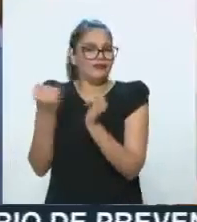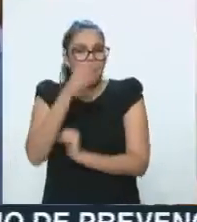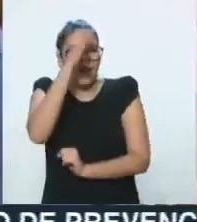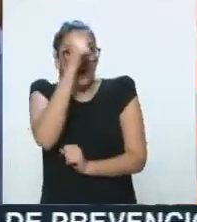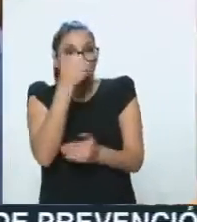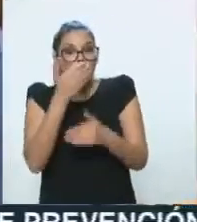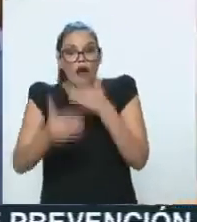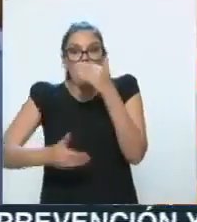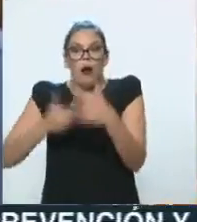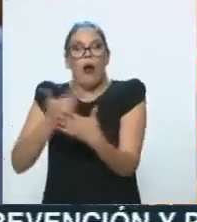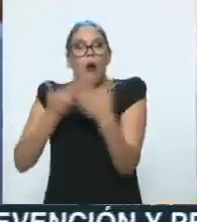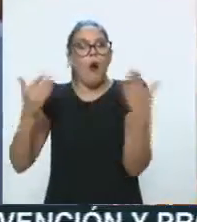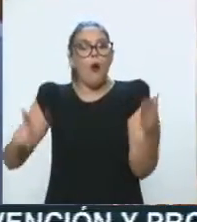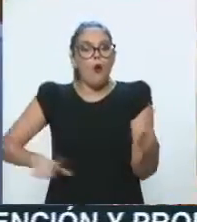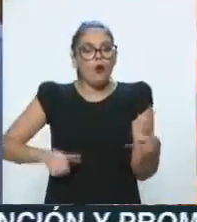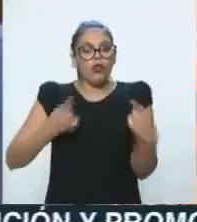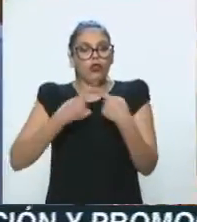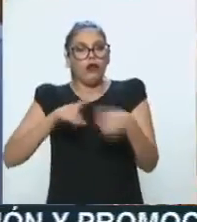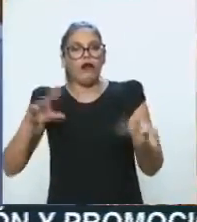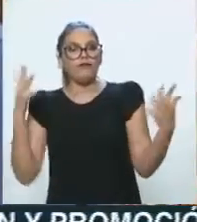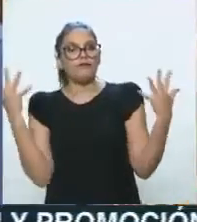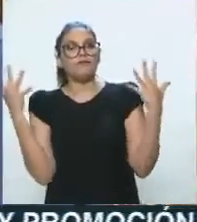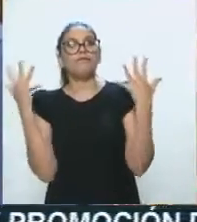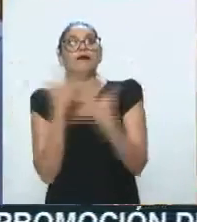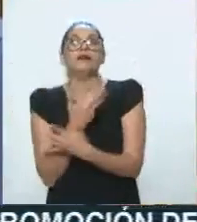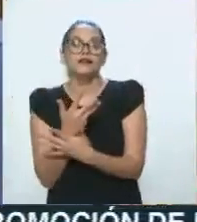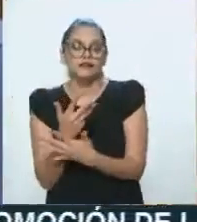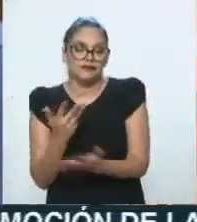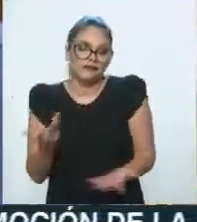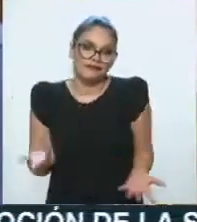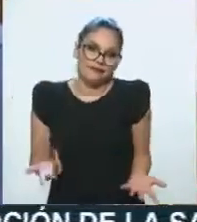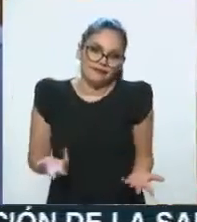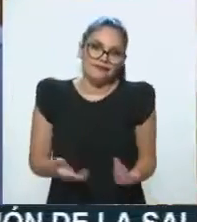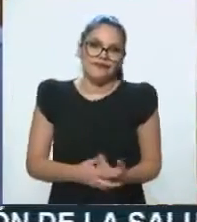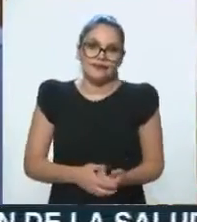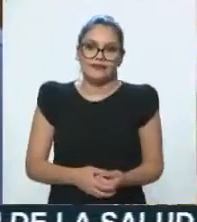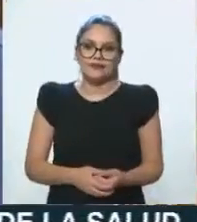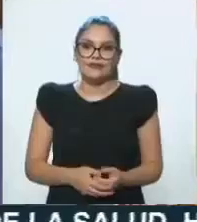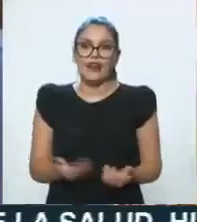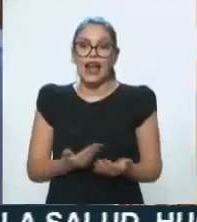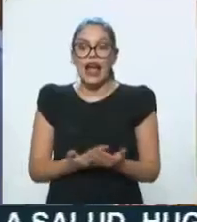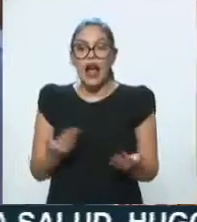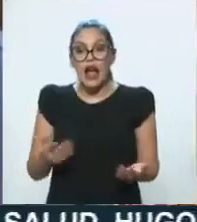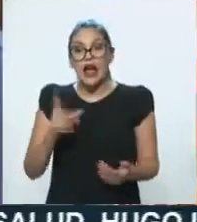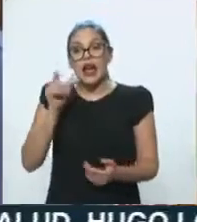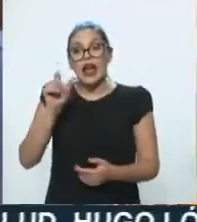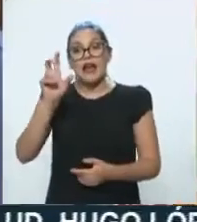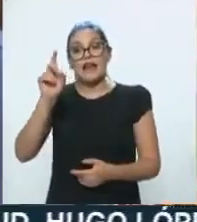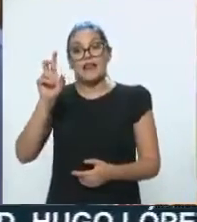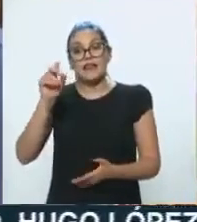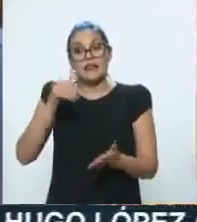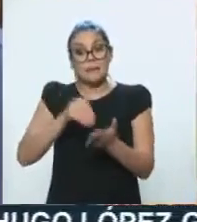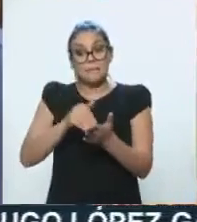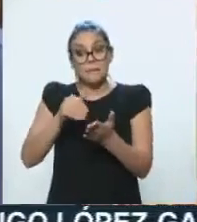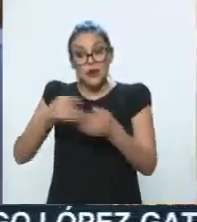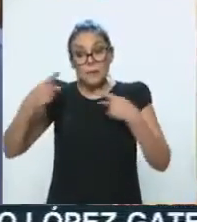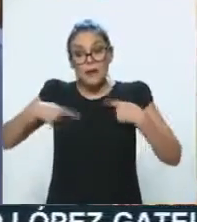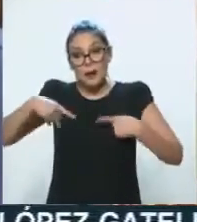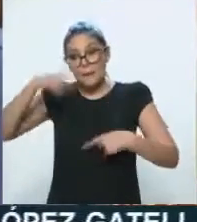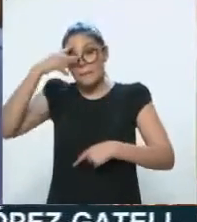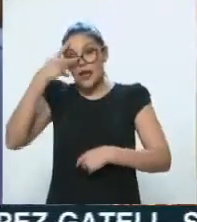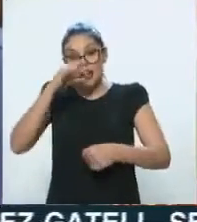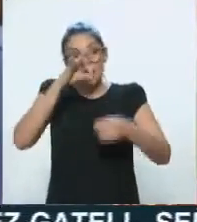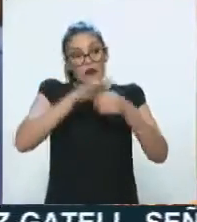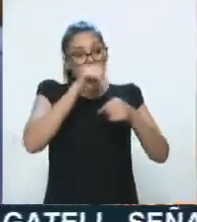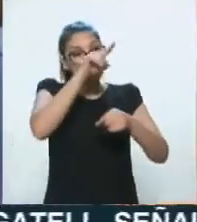fraudes a la nación y no contaban con que 30 millones de mexicanos iban a votar a andrés